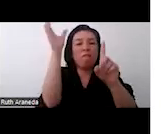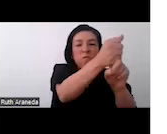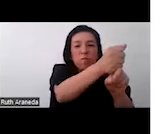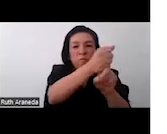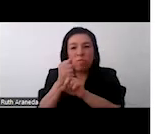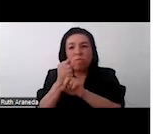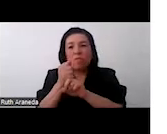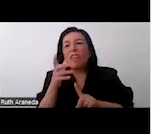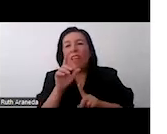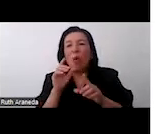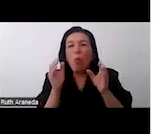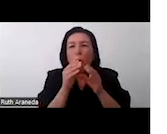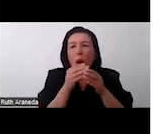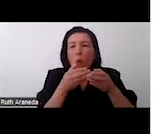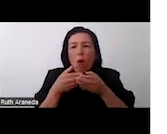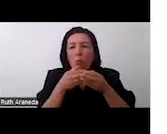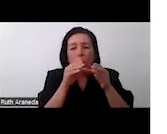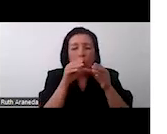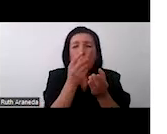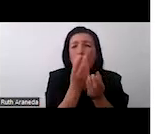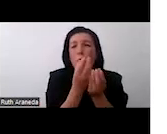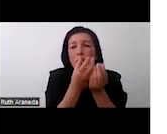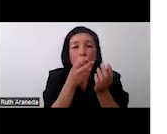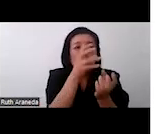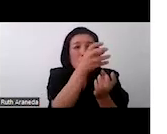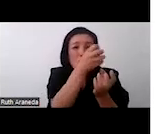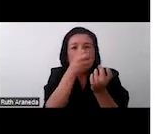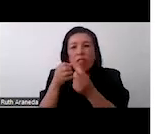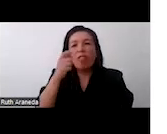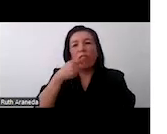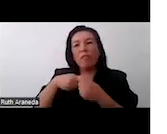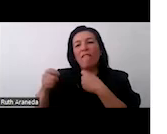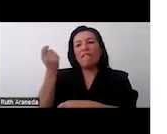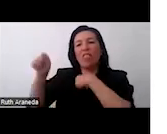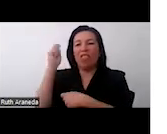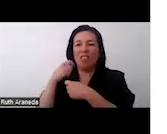sacan los pichones de los nidos y los venden como mascotas.